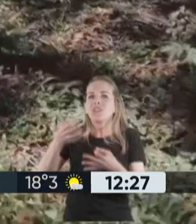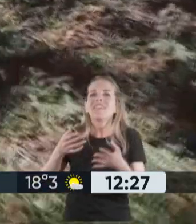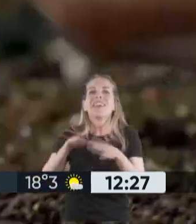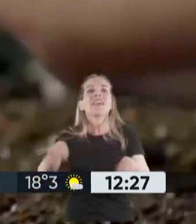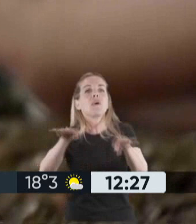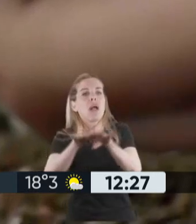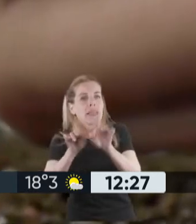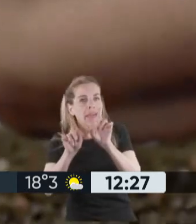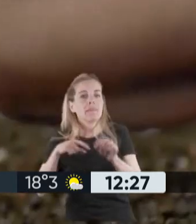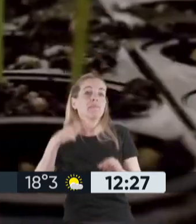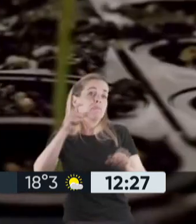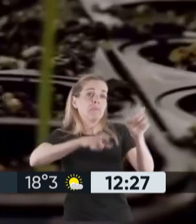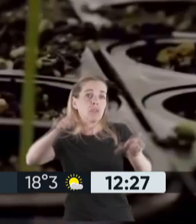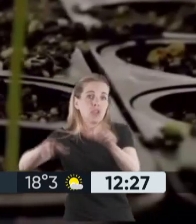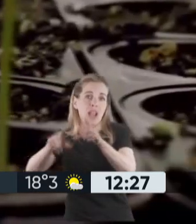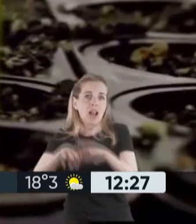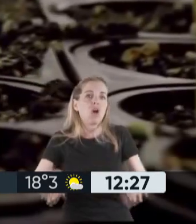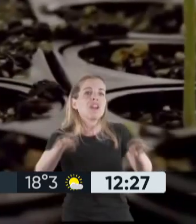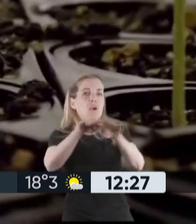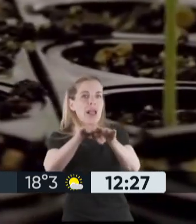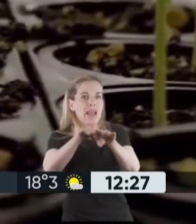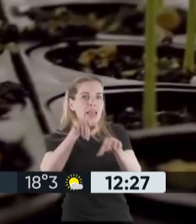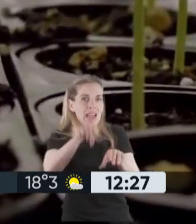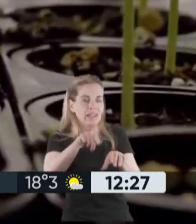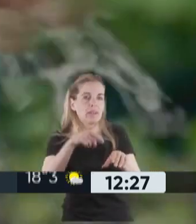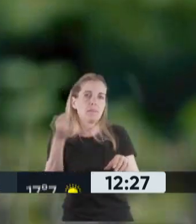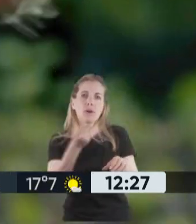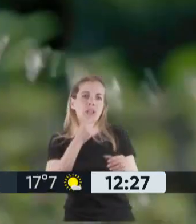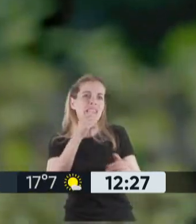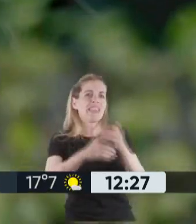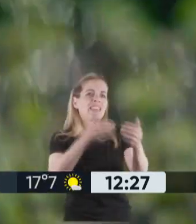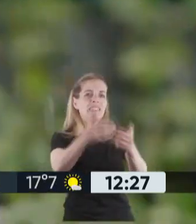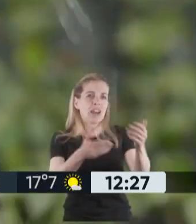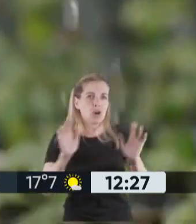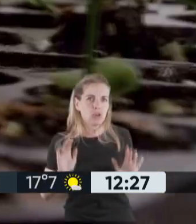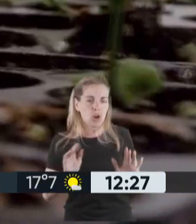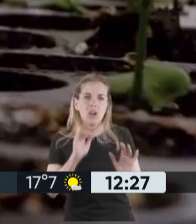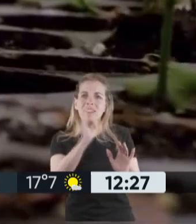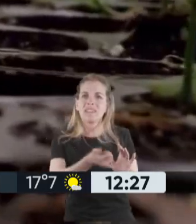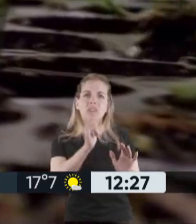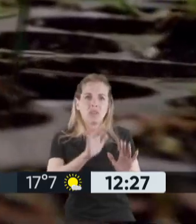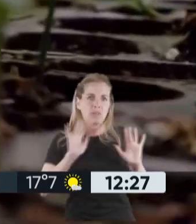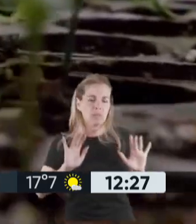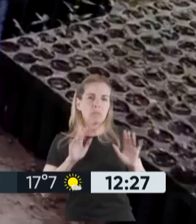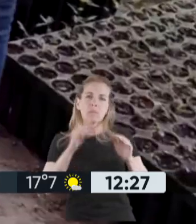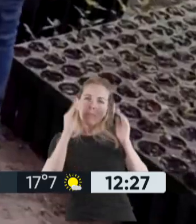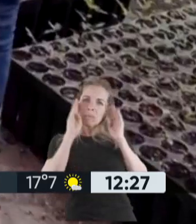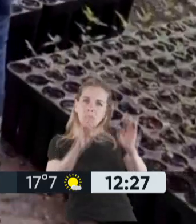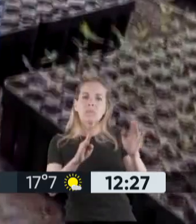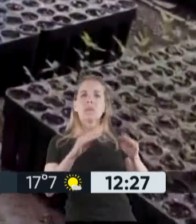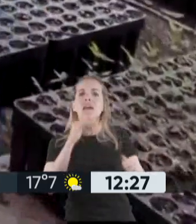social estoy hablando, porque es el único desarrollo posible. Todo otro desarrollo es una quimera.